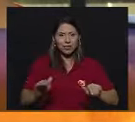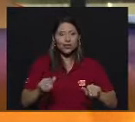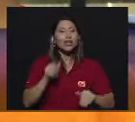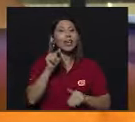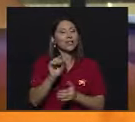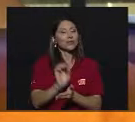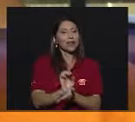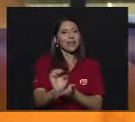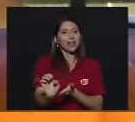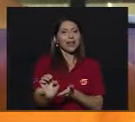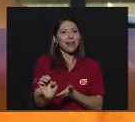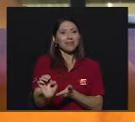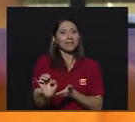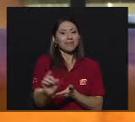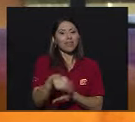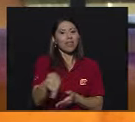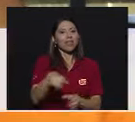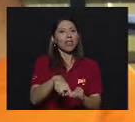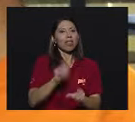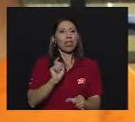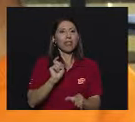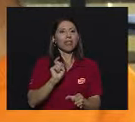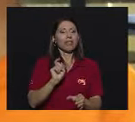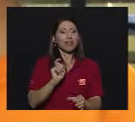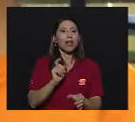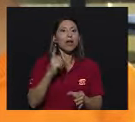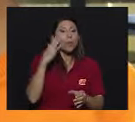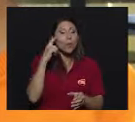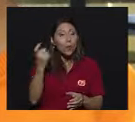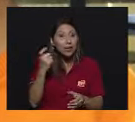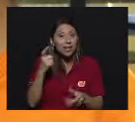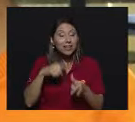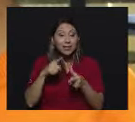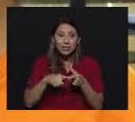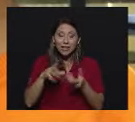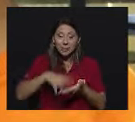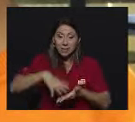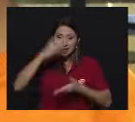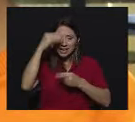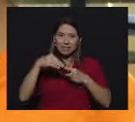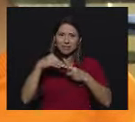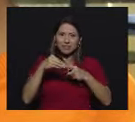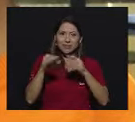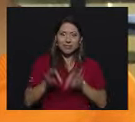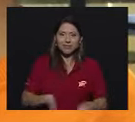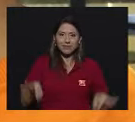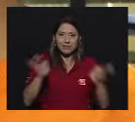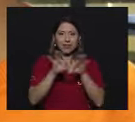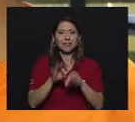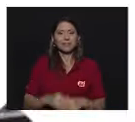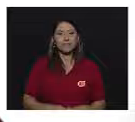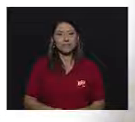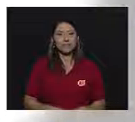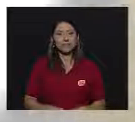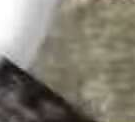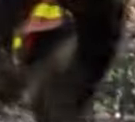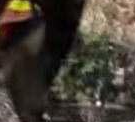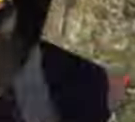Eso evitará deserciones y una serie de cosas porque vuelve significativo el aprendizaje de los chicos en las aulas.